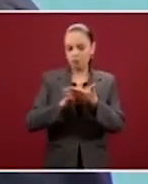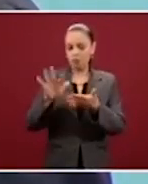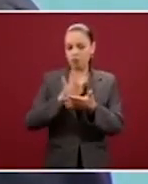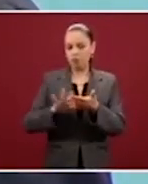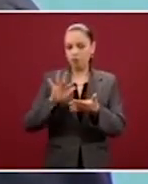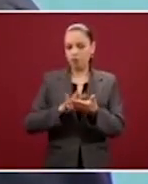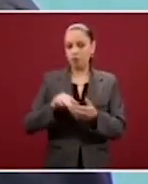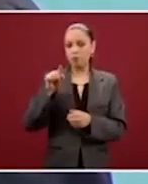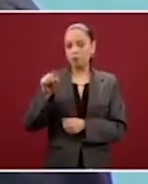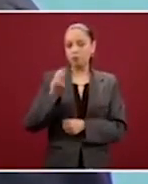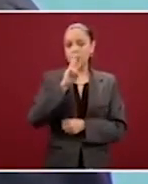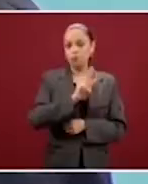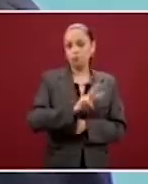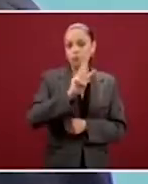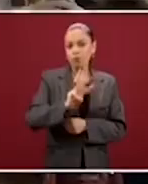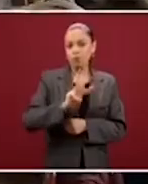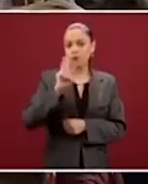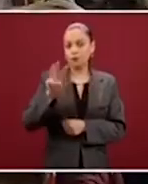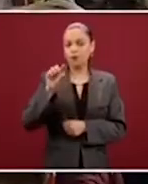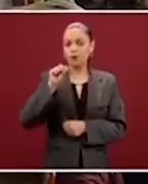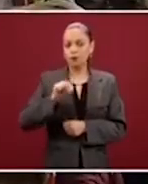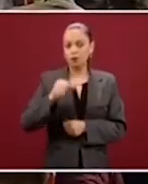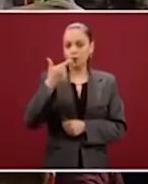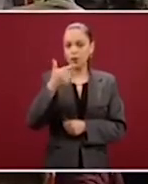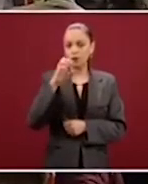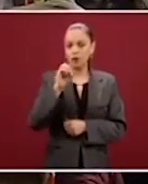Lotería Nacional